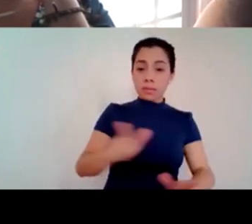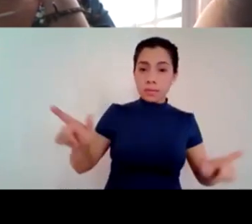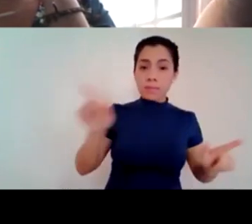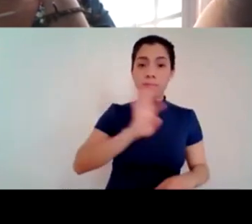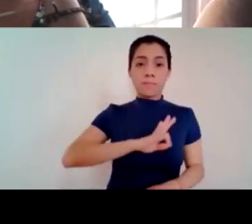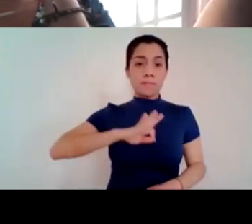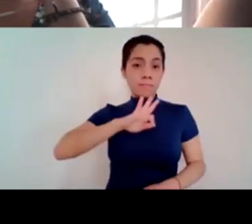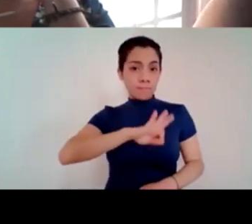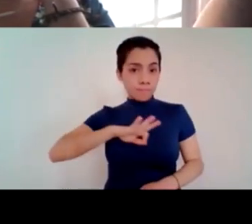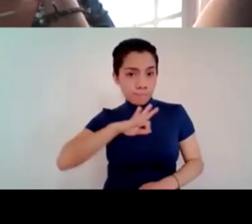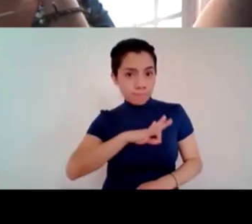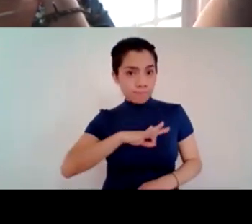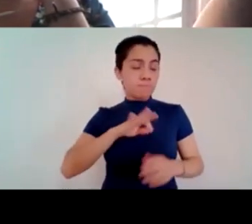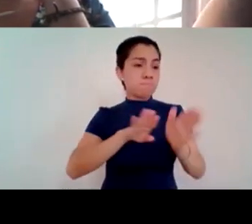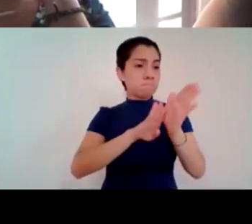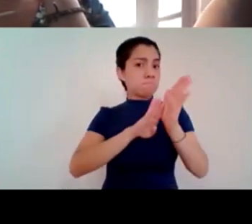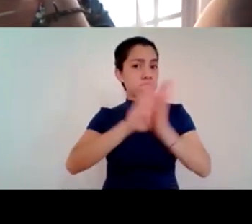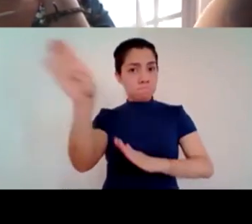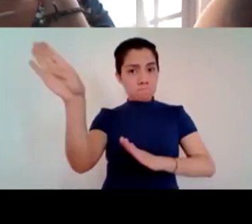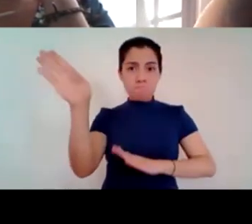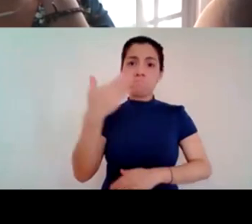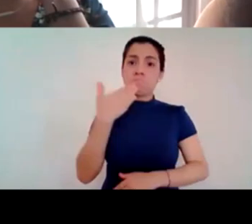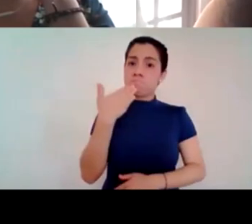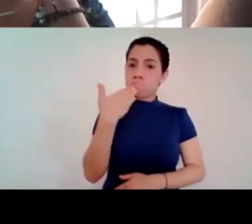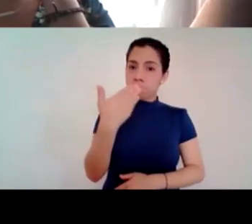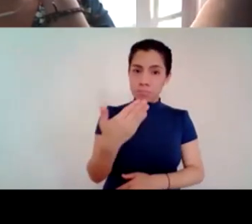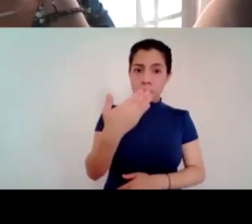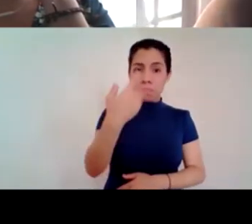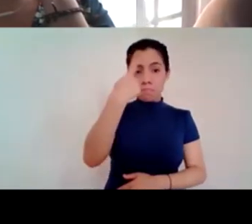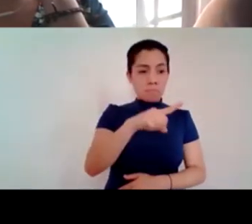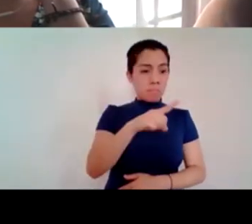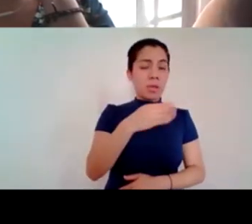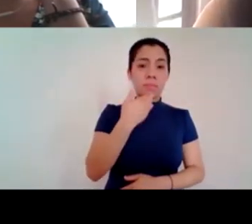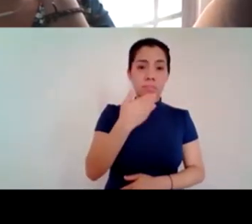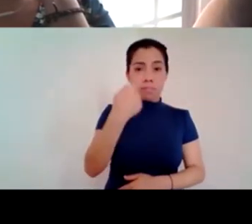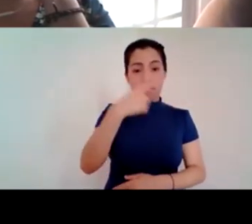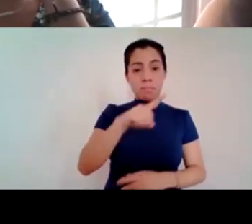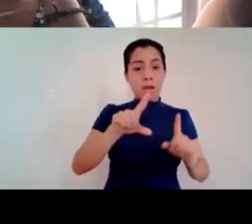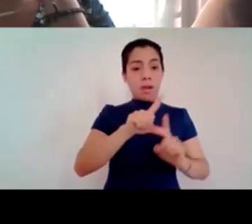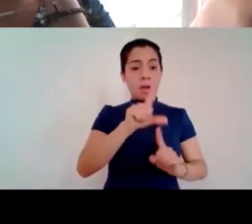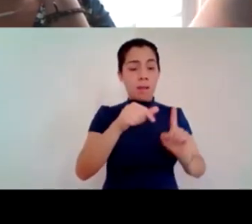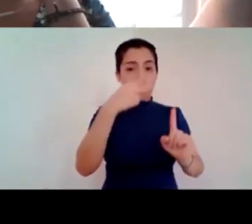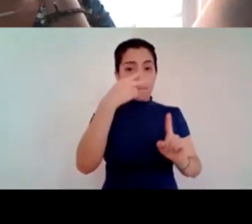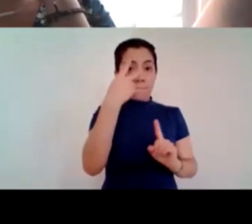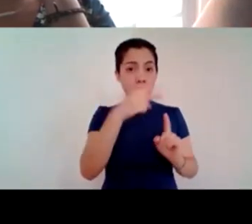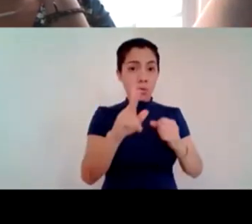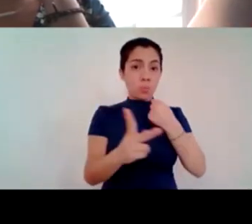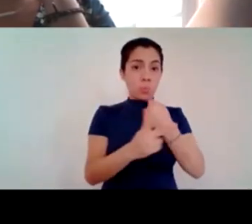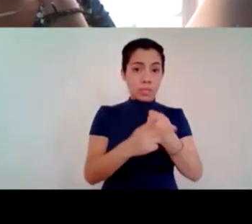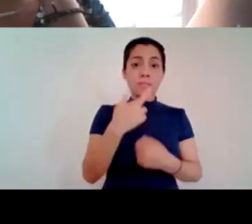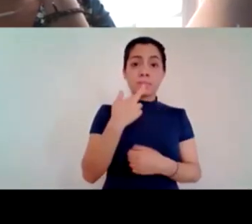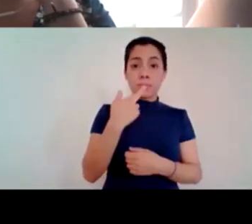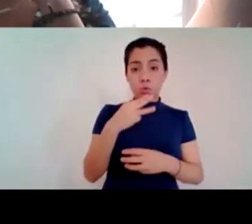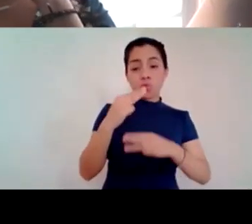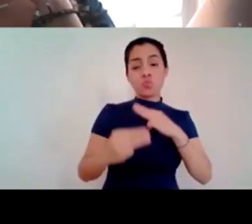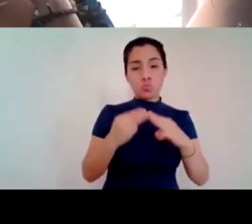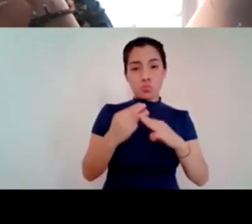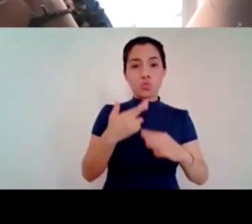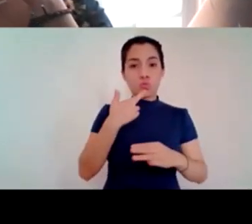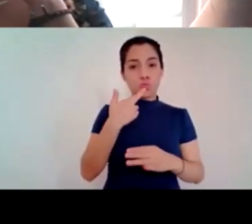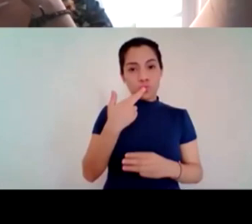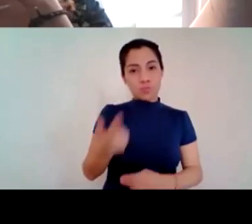su potencial por el bien de todas y de todos porque vamos a tener unos países mejores un mundo mejor entonces bueno pues muchísimas gracias